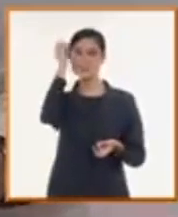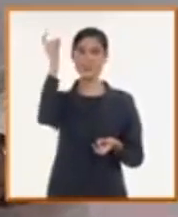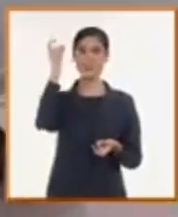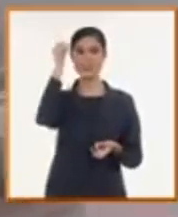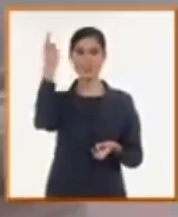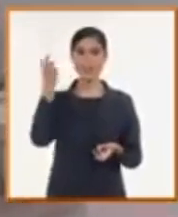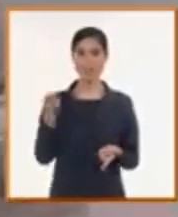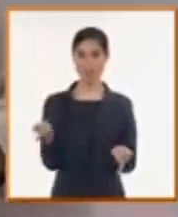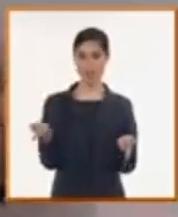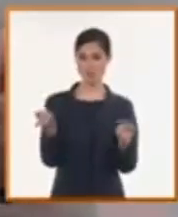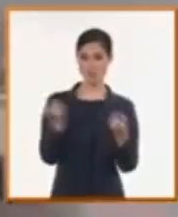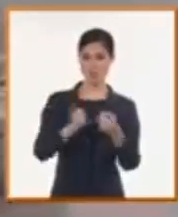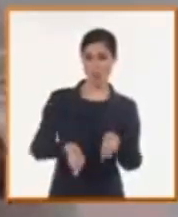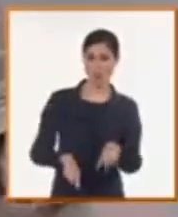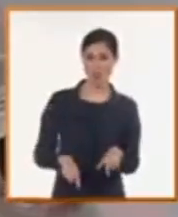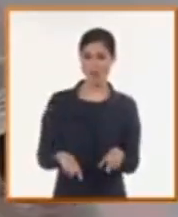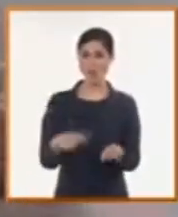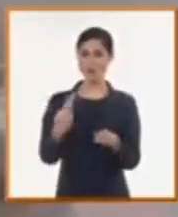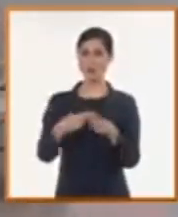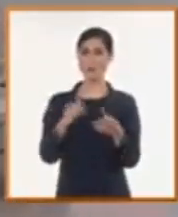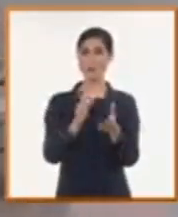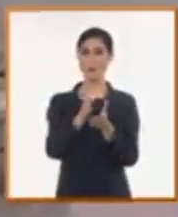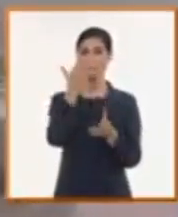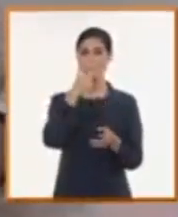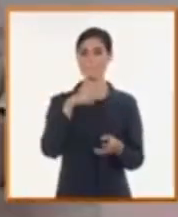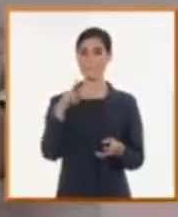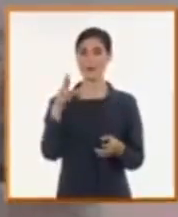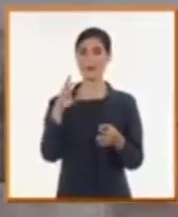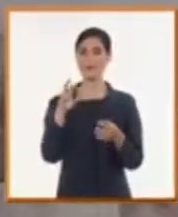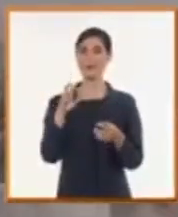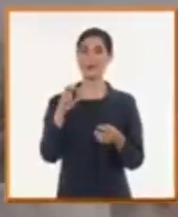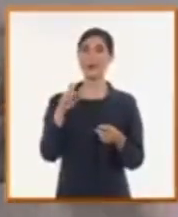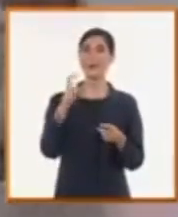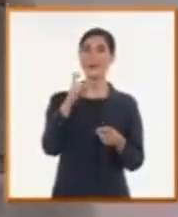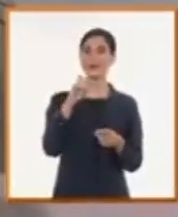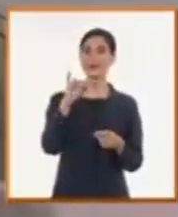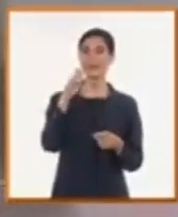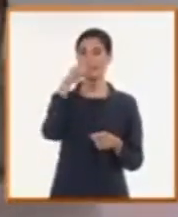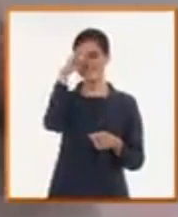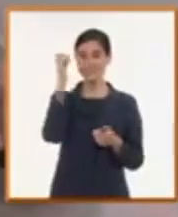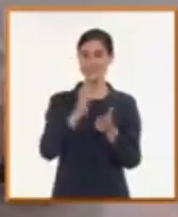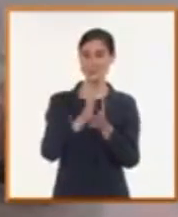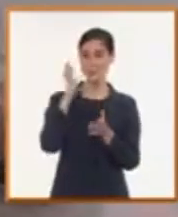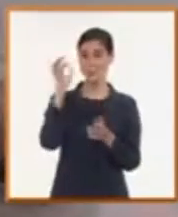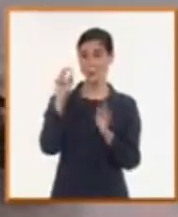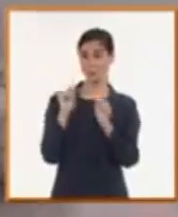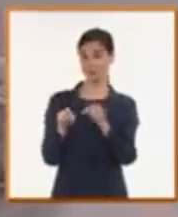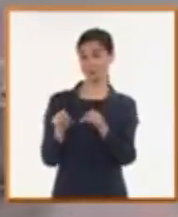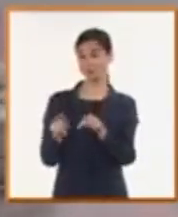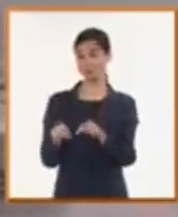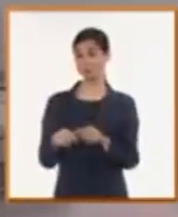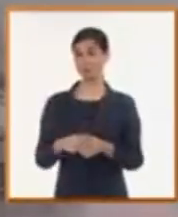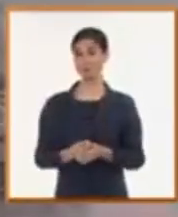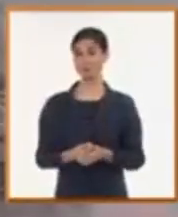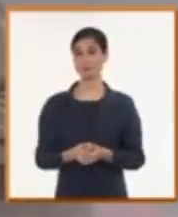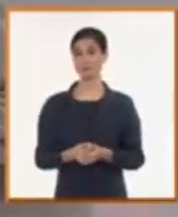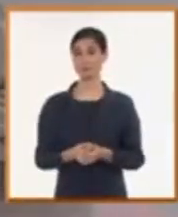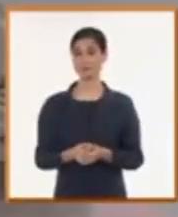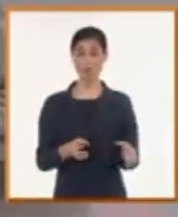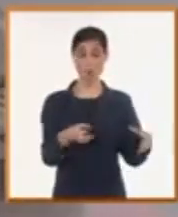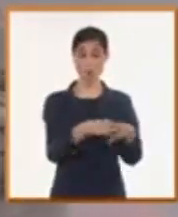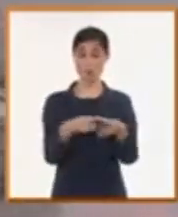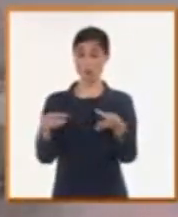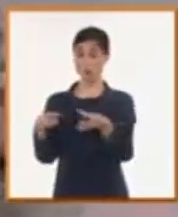mucho con Cuba, con la Unión Soviética, y mientras que los demás movimientos, porque eran tres movimientos de liberación nacional